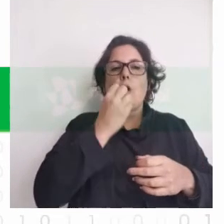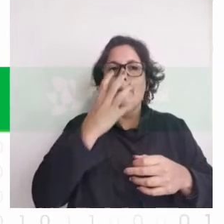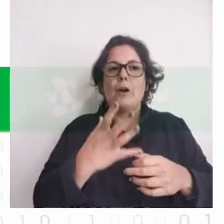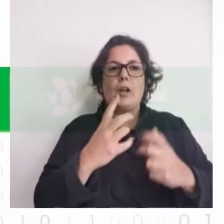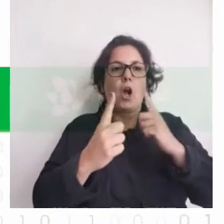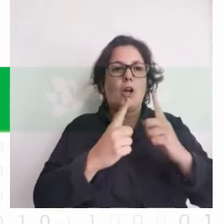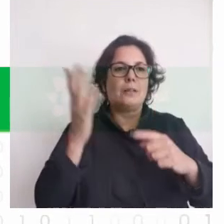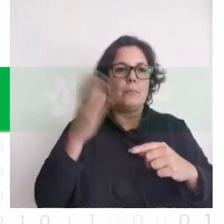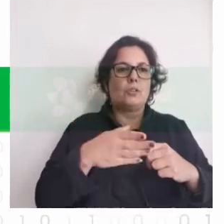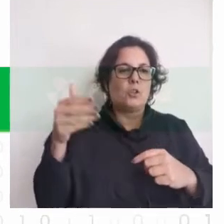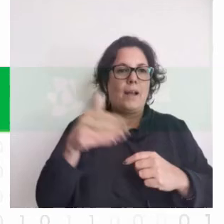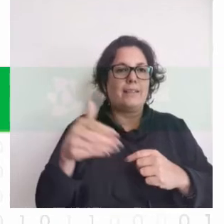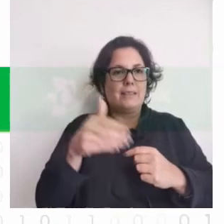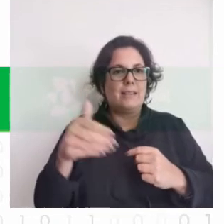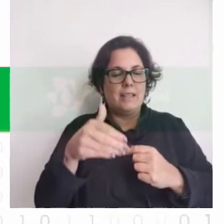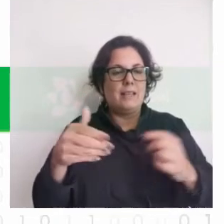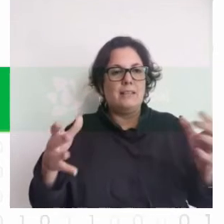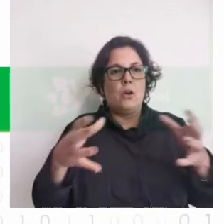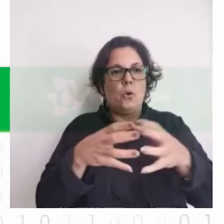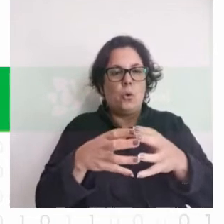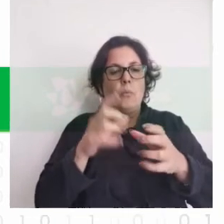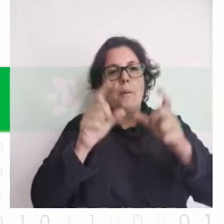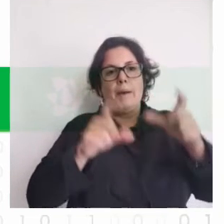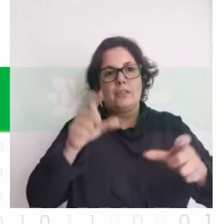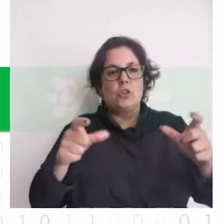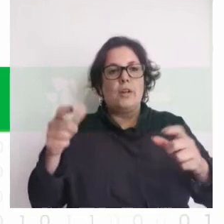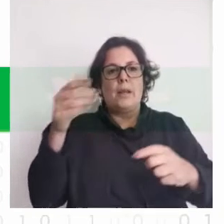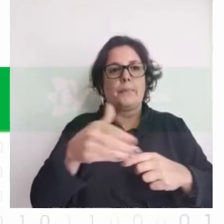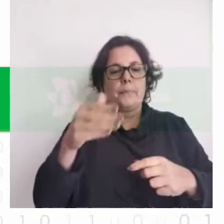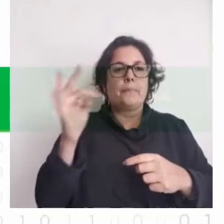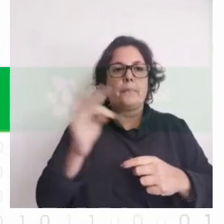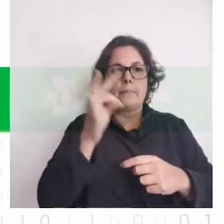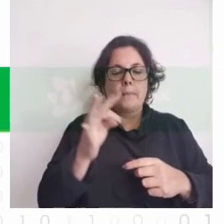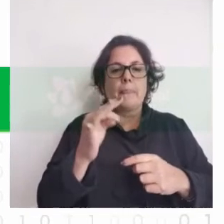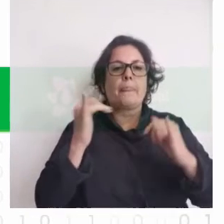11% la asistencia de un grupo de personas que asistían a talleres, y la